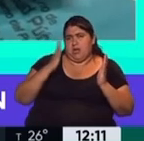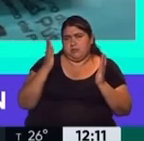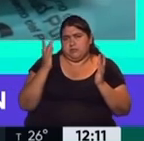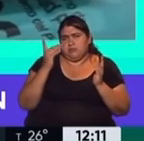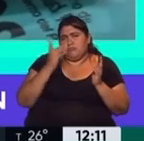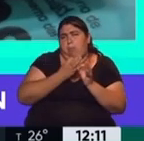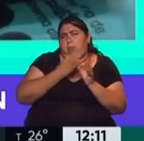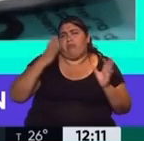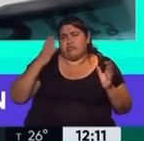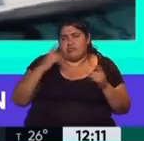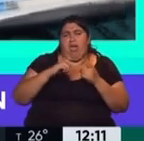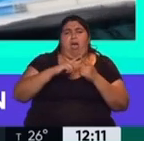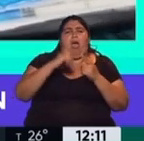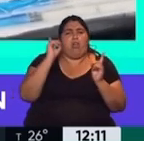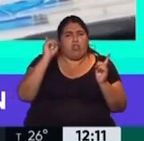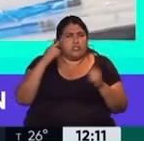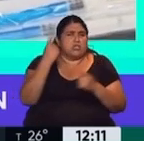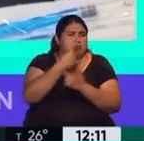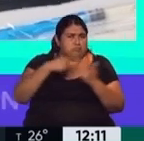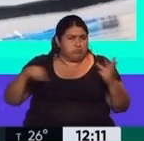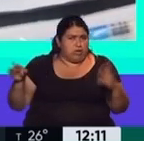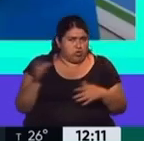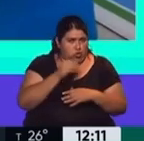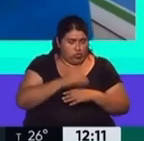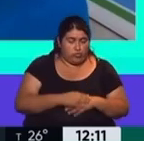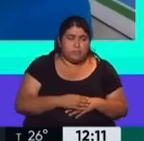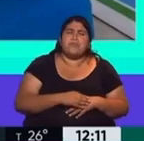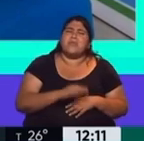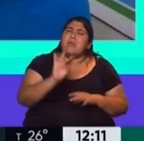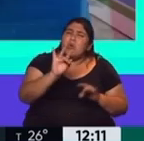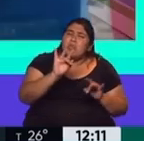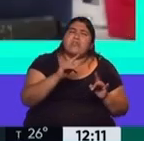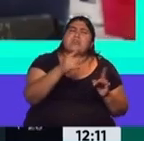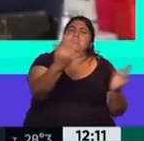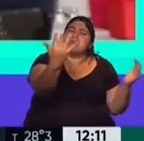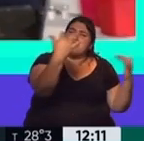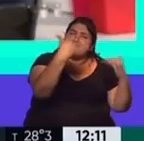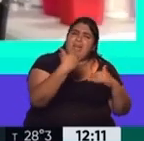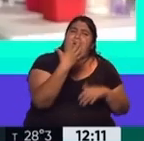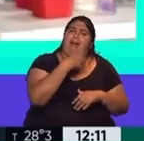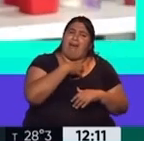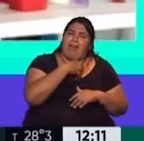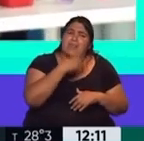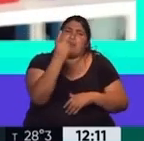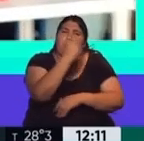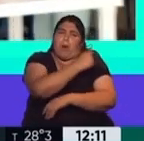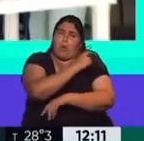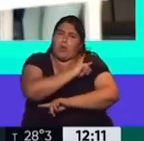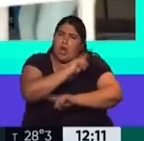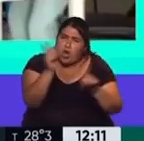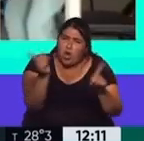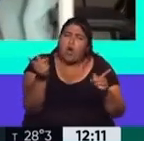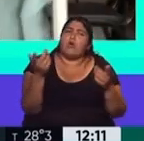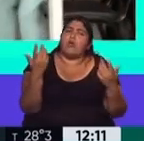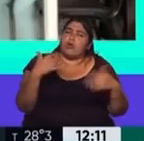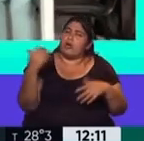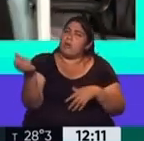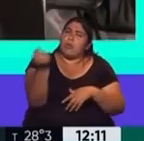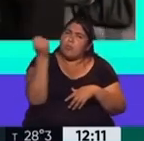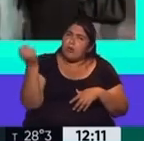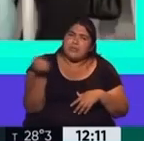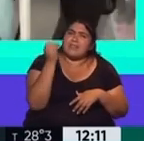empezó es muy difícil decirle vengan a clases no se vacune este sería un gran foco de